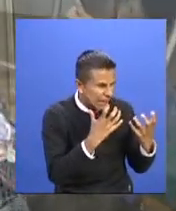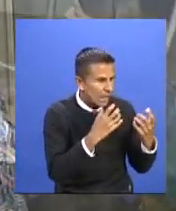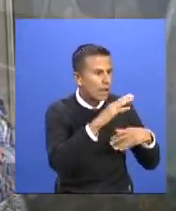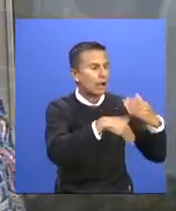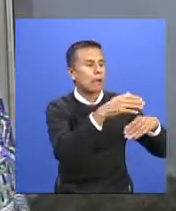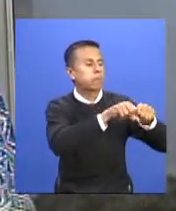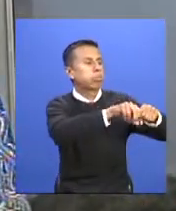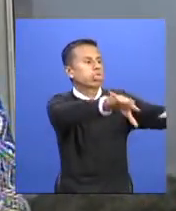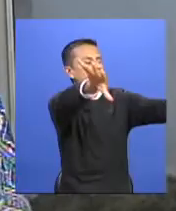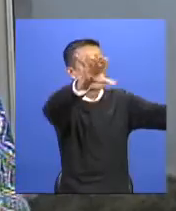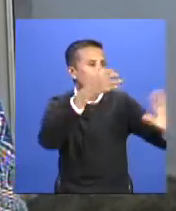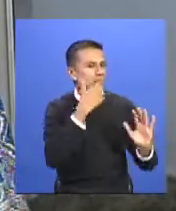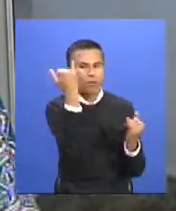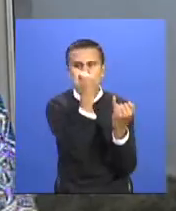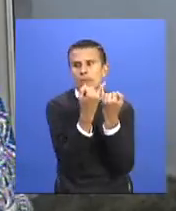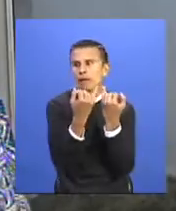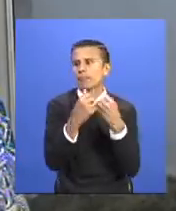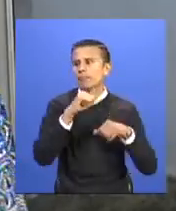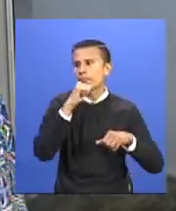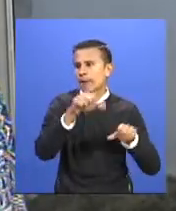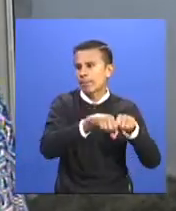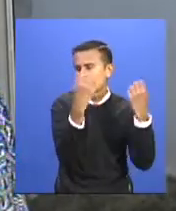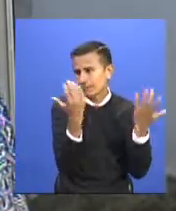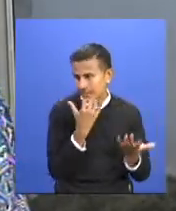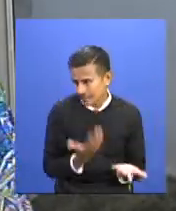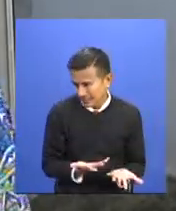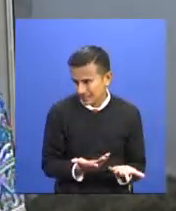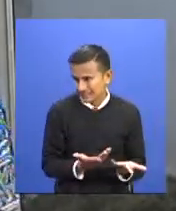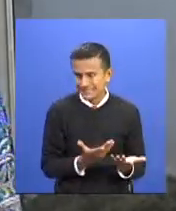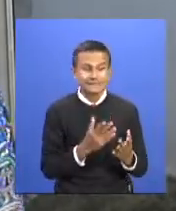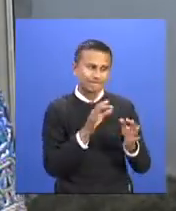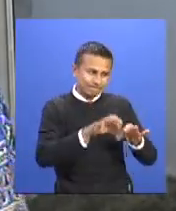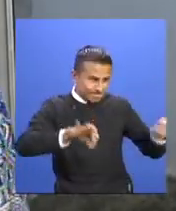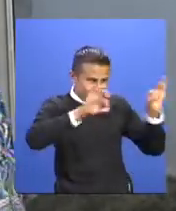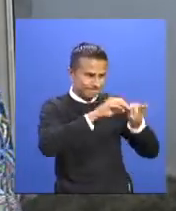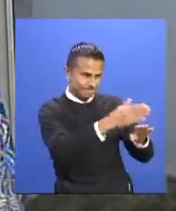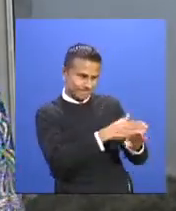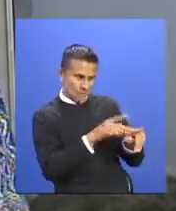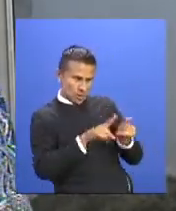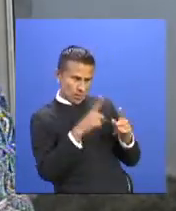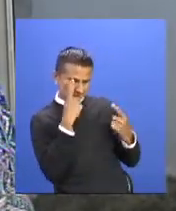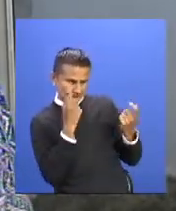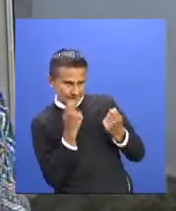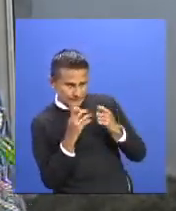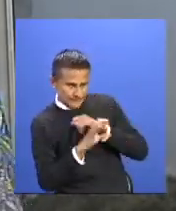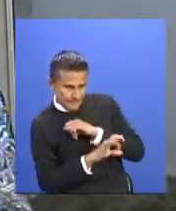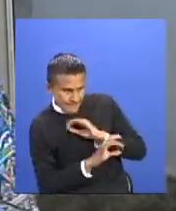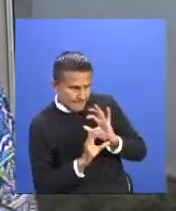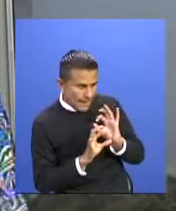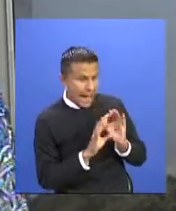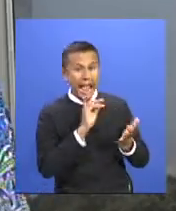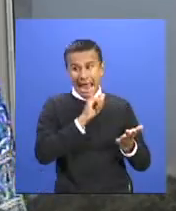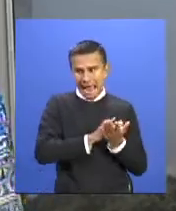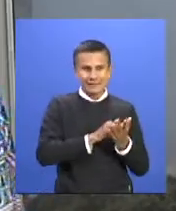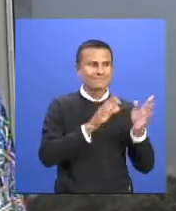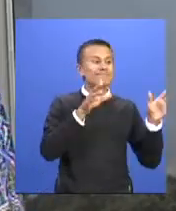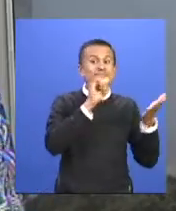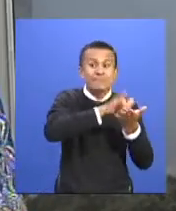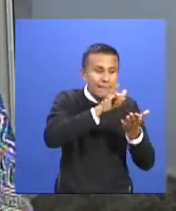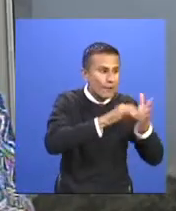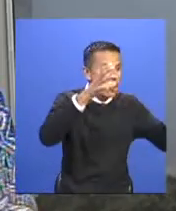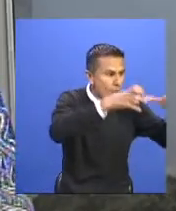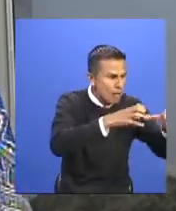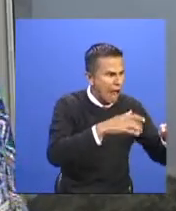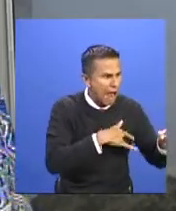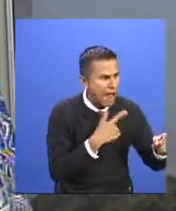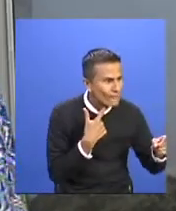exterior la imagen nueva que yo quiero proyectar, pero también me va a permitir tener una ganancia inmensa al interior porque